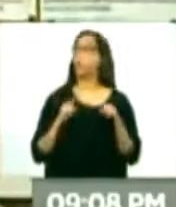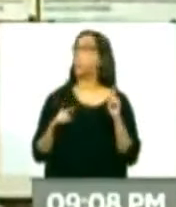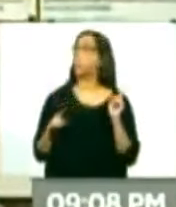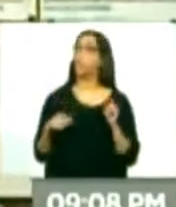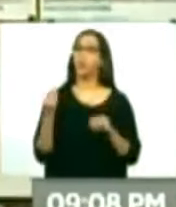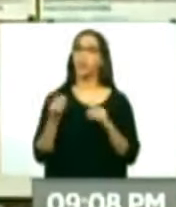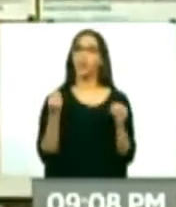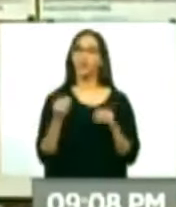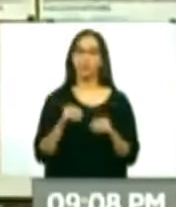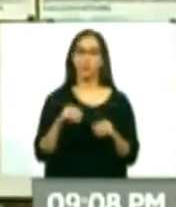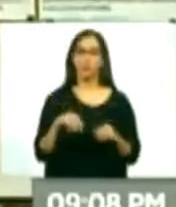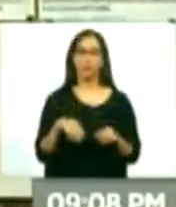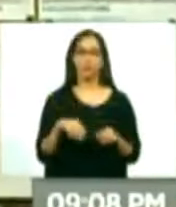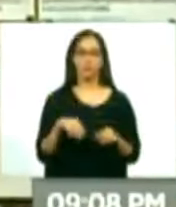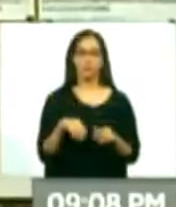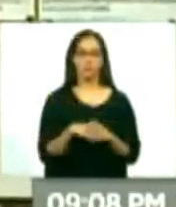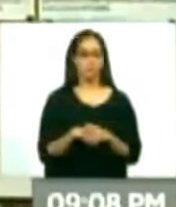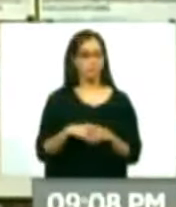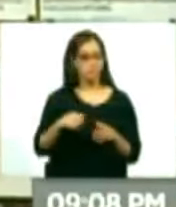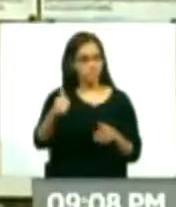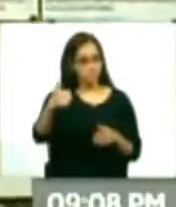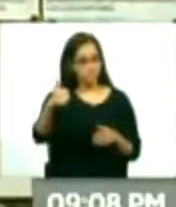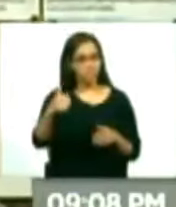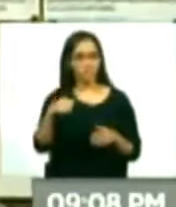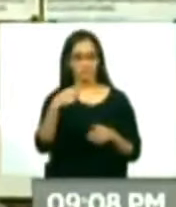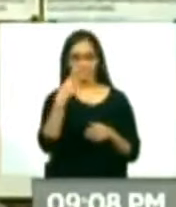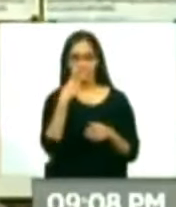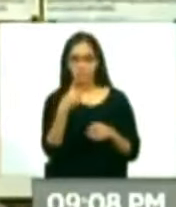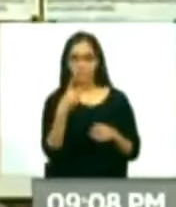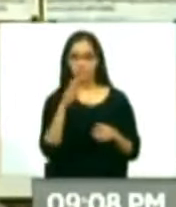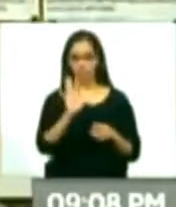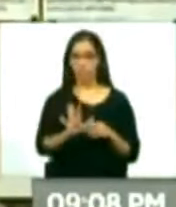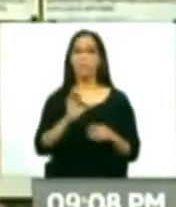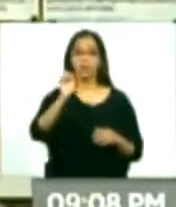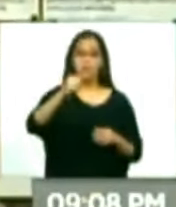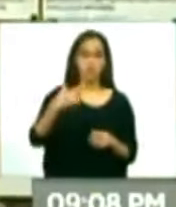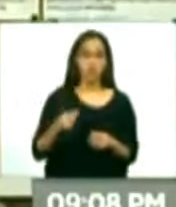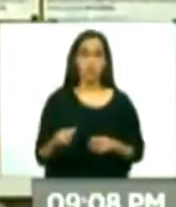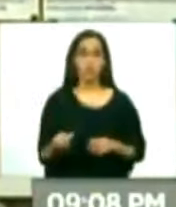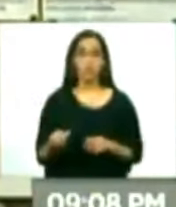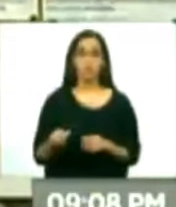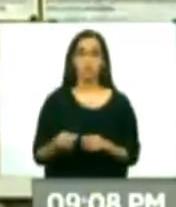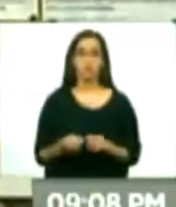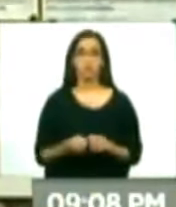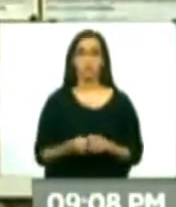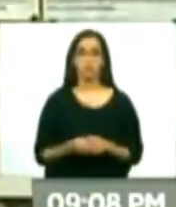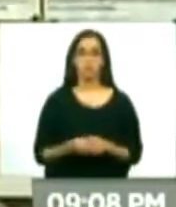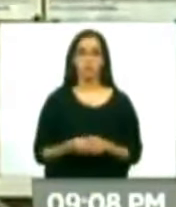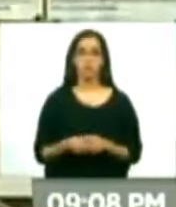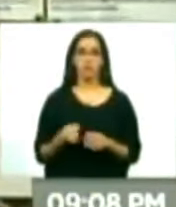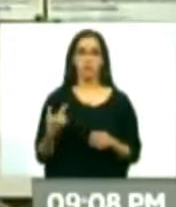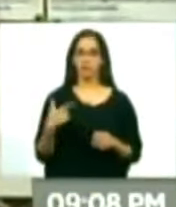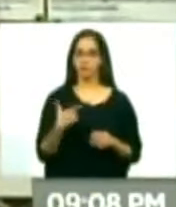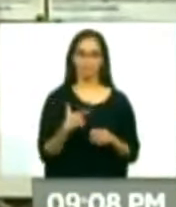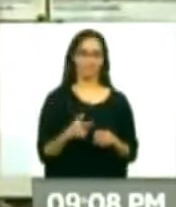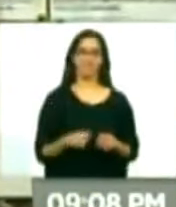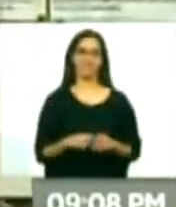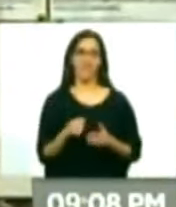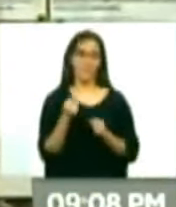hacer? El autobús me ve y se para, ¿no es así? El autobús lo está esperando que él